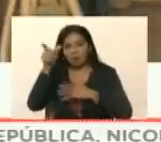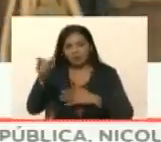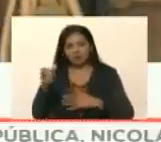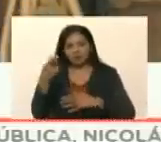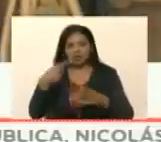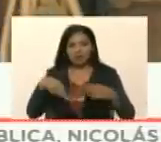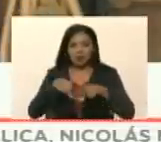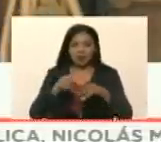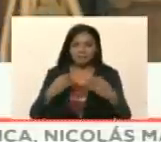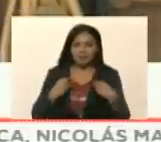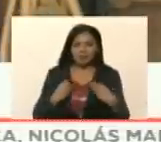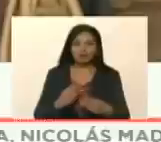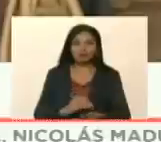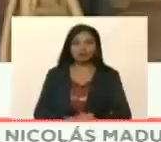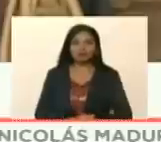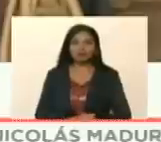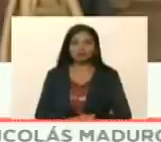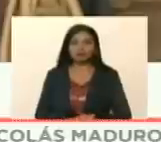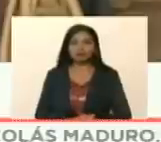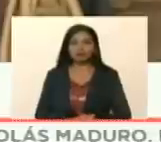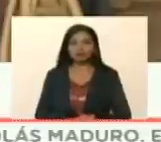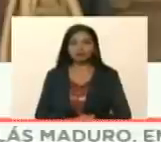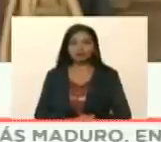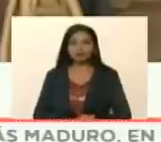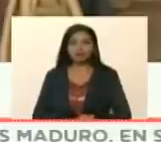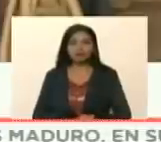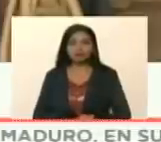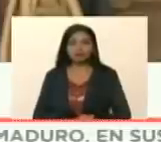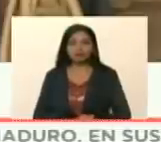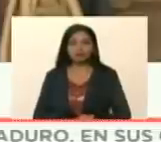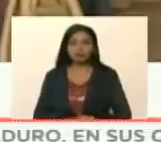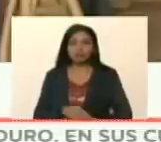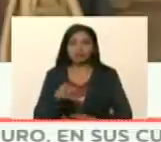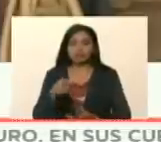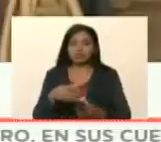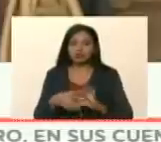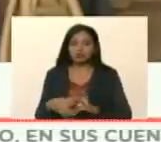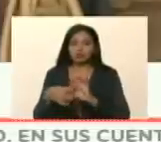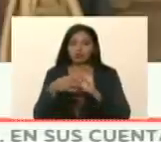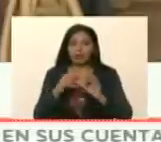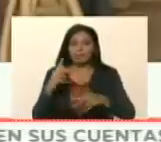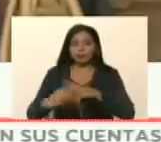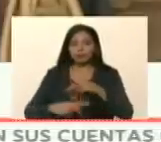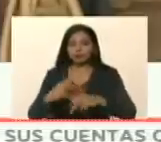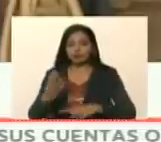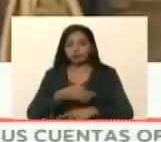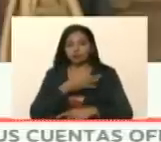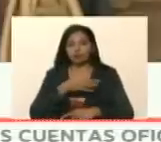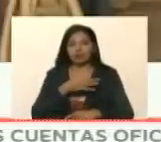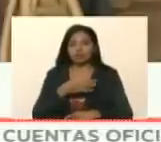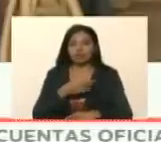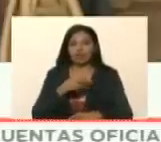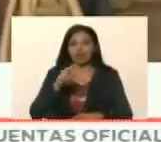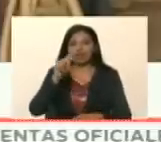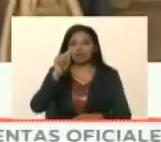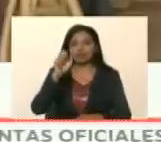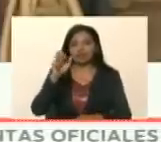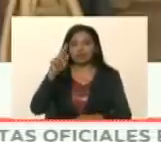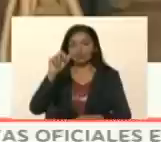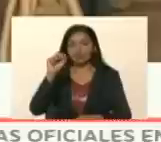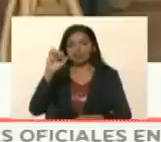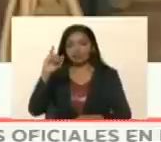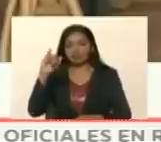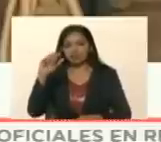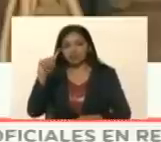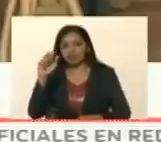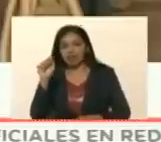carretera nacional de Guanare, vía Guanare. Allá está la unidad de producción socialista Teresita